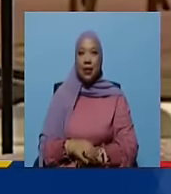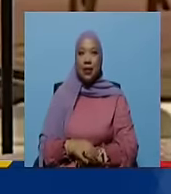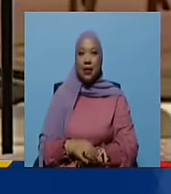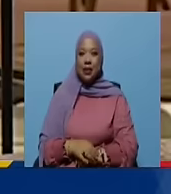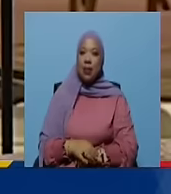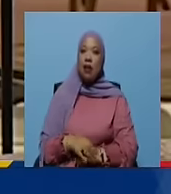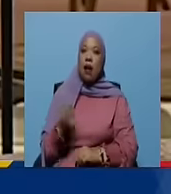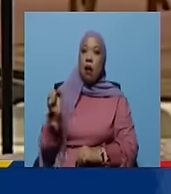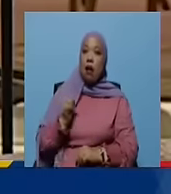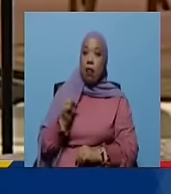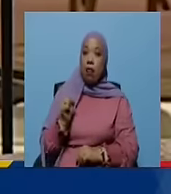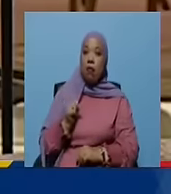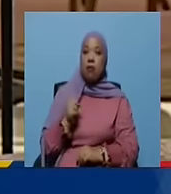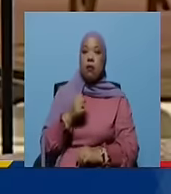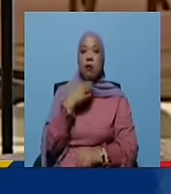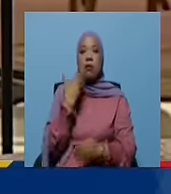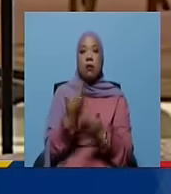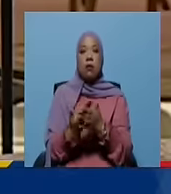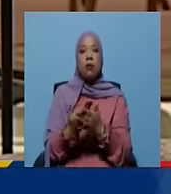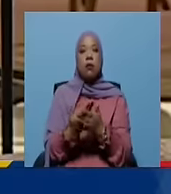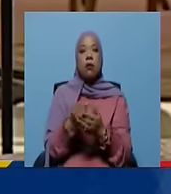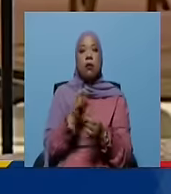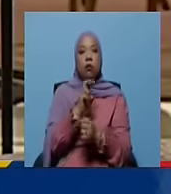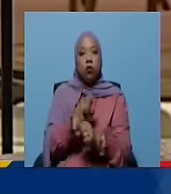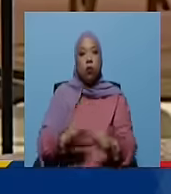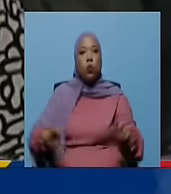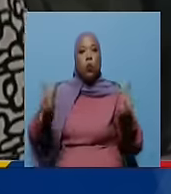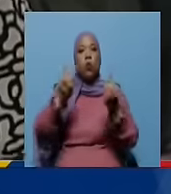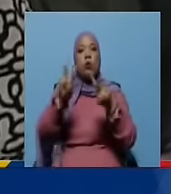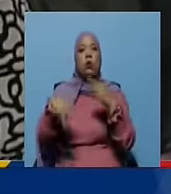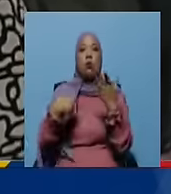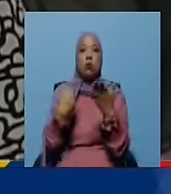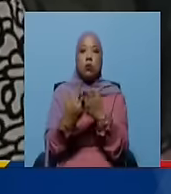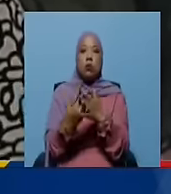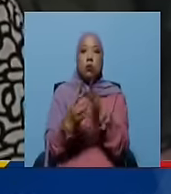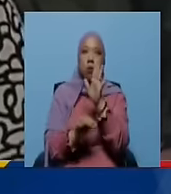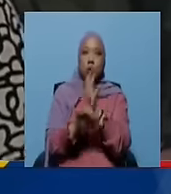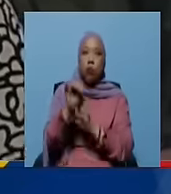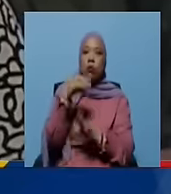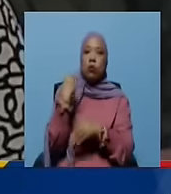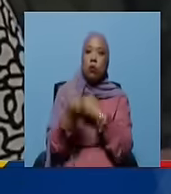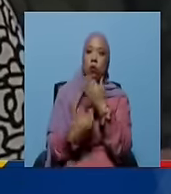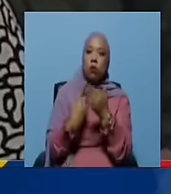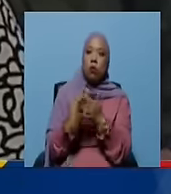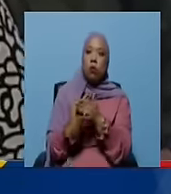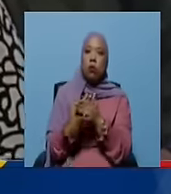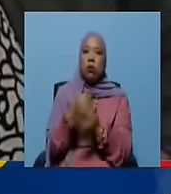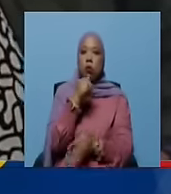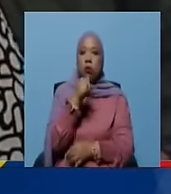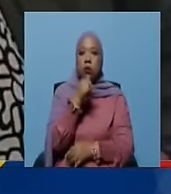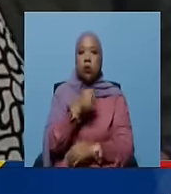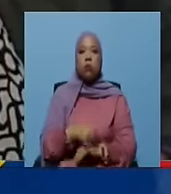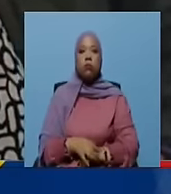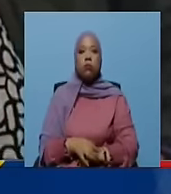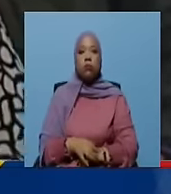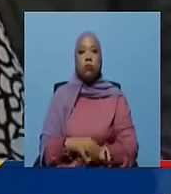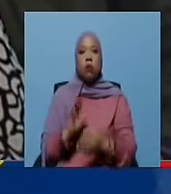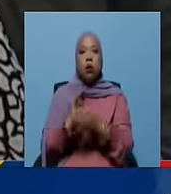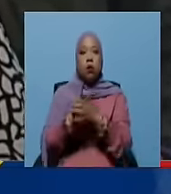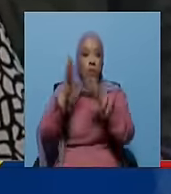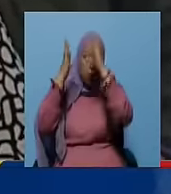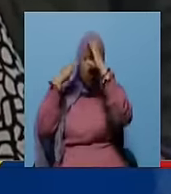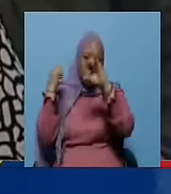Tenemos que garantizar, Alfred Nazaret, usted como vicepresidente de esa área, tenemos que garantizar, compañero